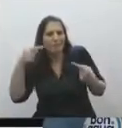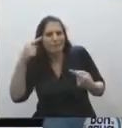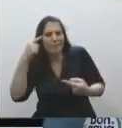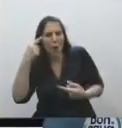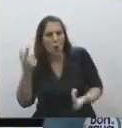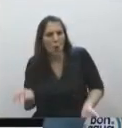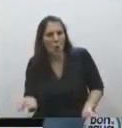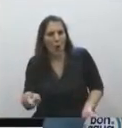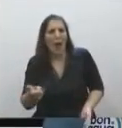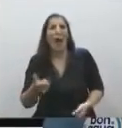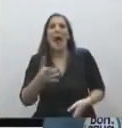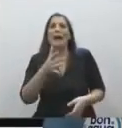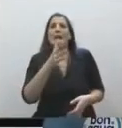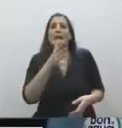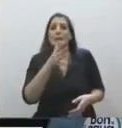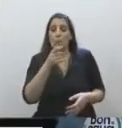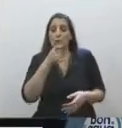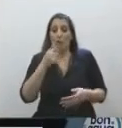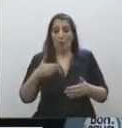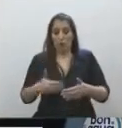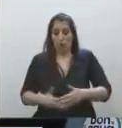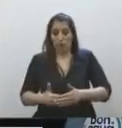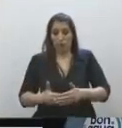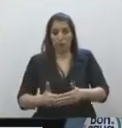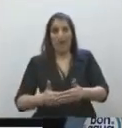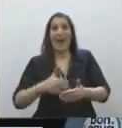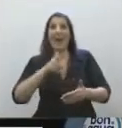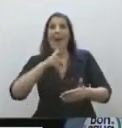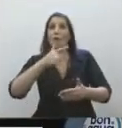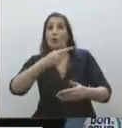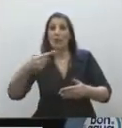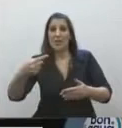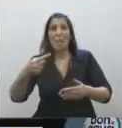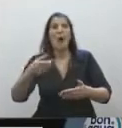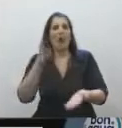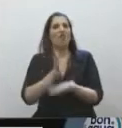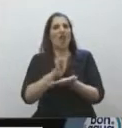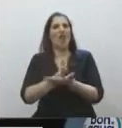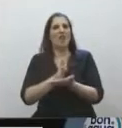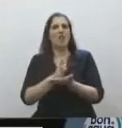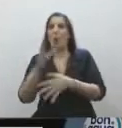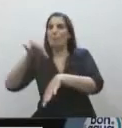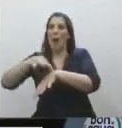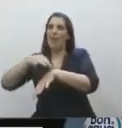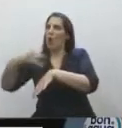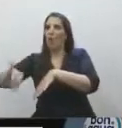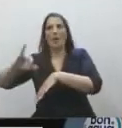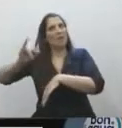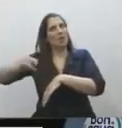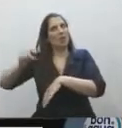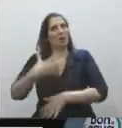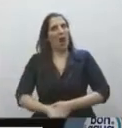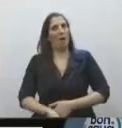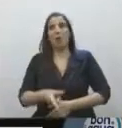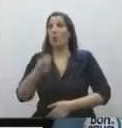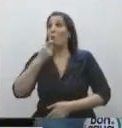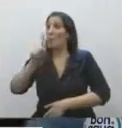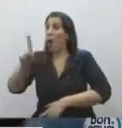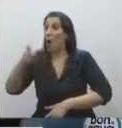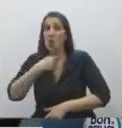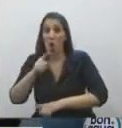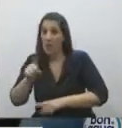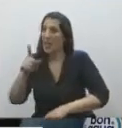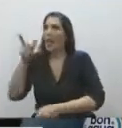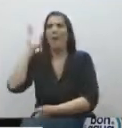más, porque evidentemente van a continuar, y sobre todo van a continuar porque el sector verde, por decirlo de alguna